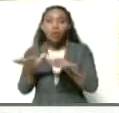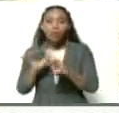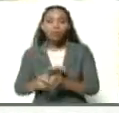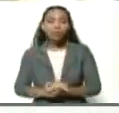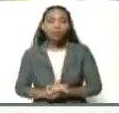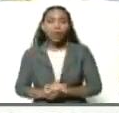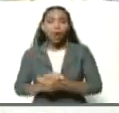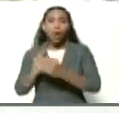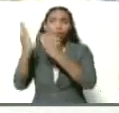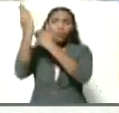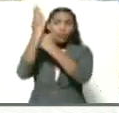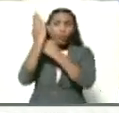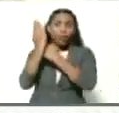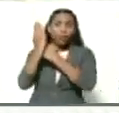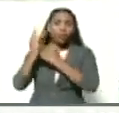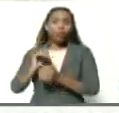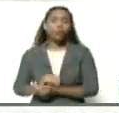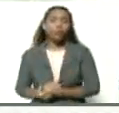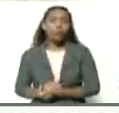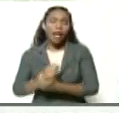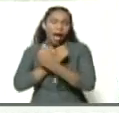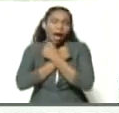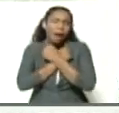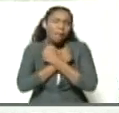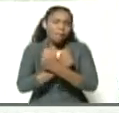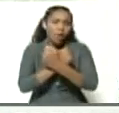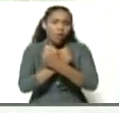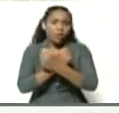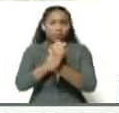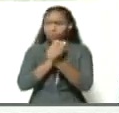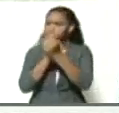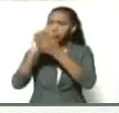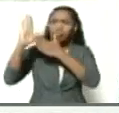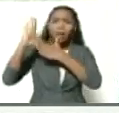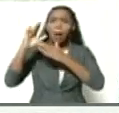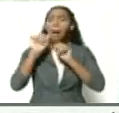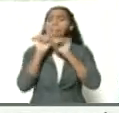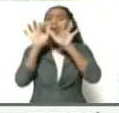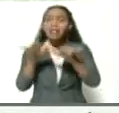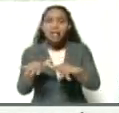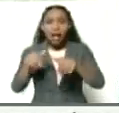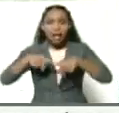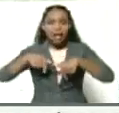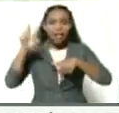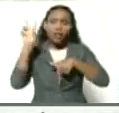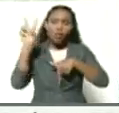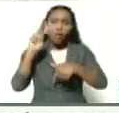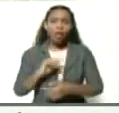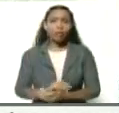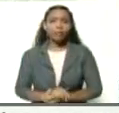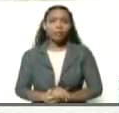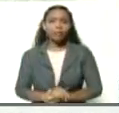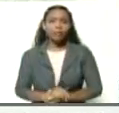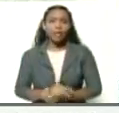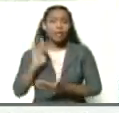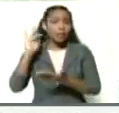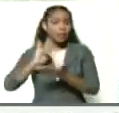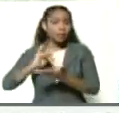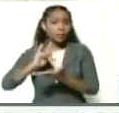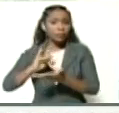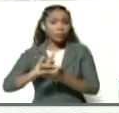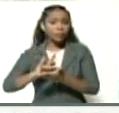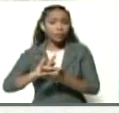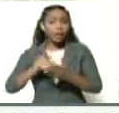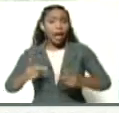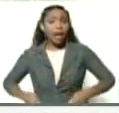su protección, su amor eterno, que bendiga a Venezuela, que esté presente en